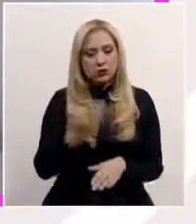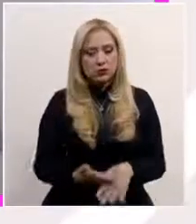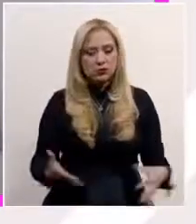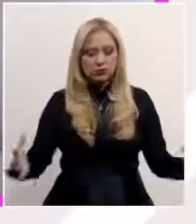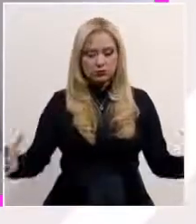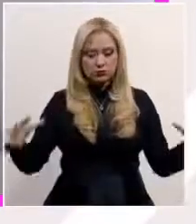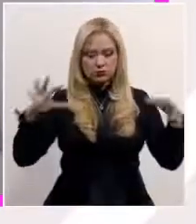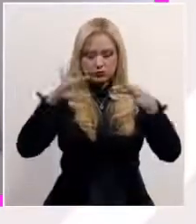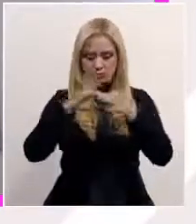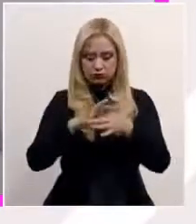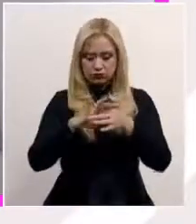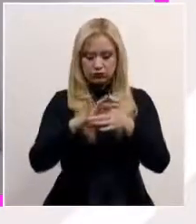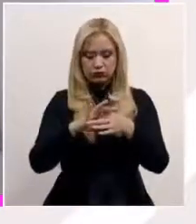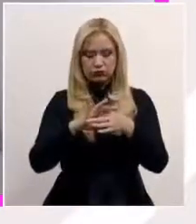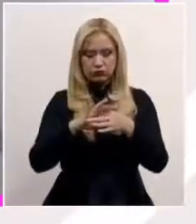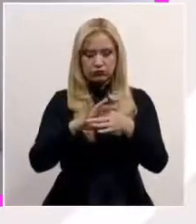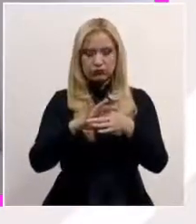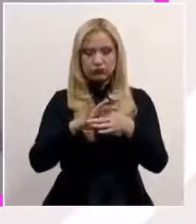debe de haber